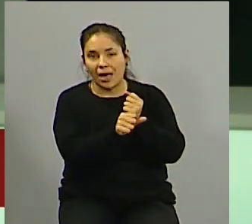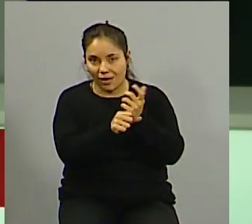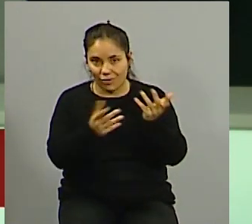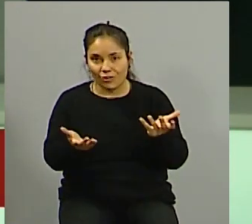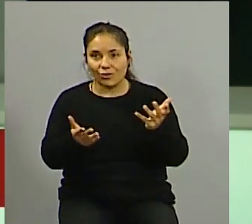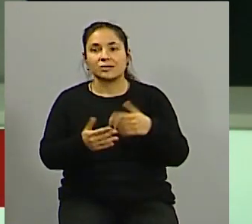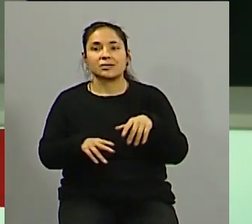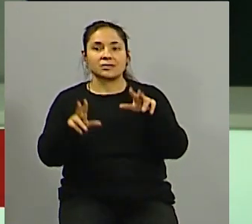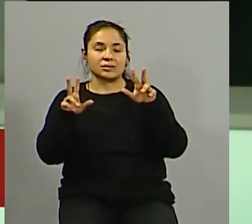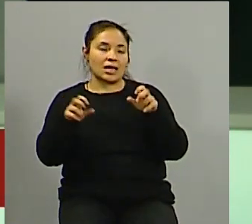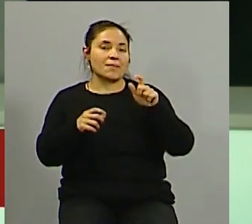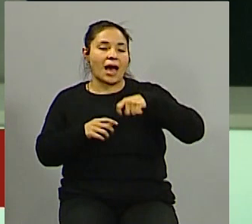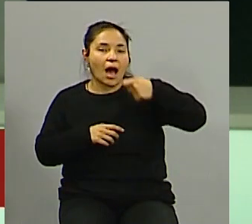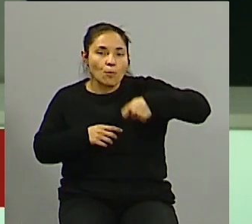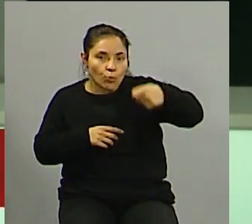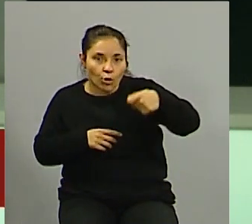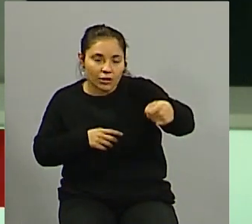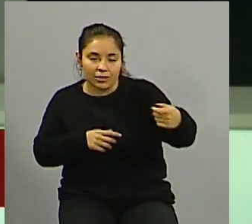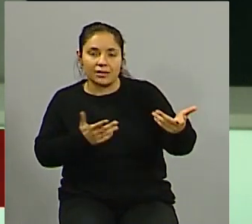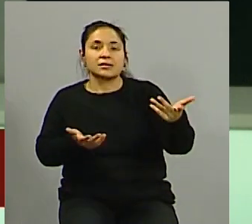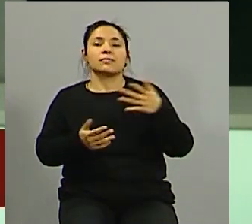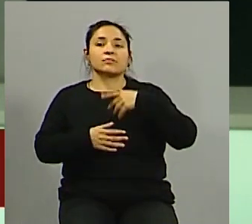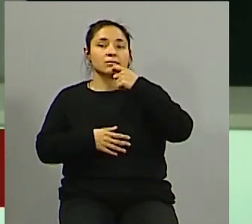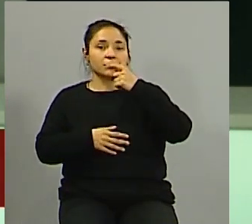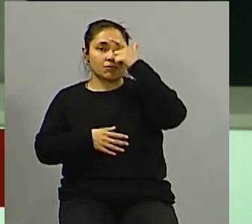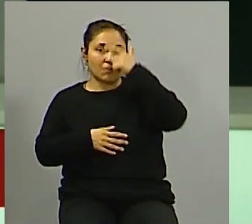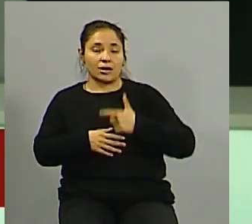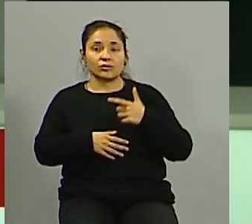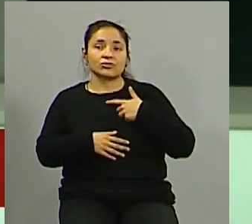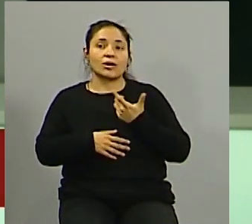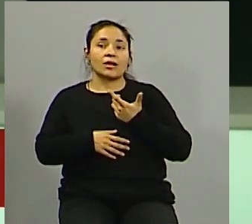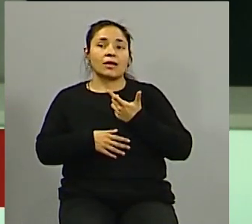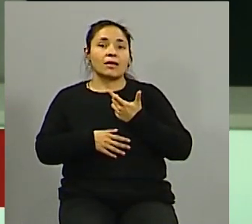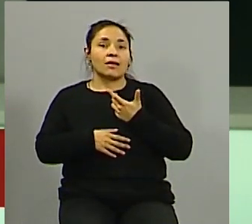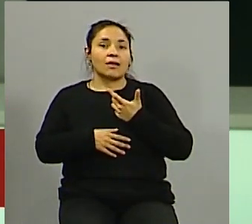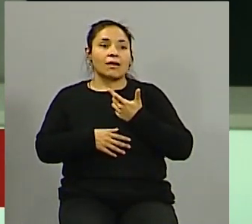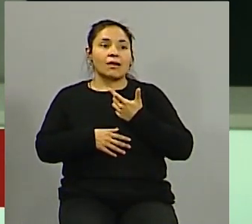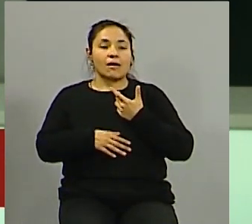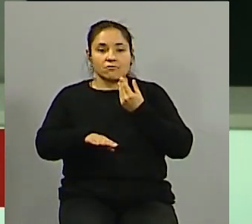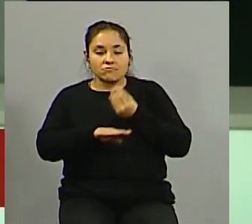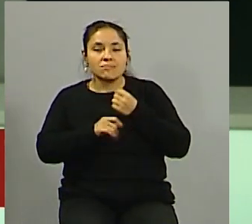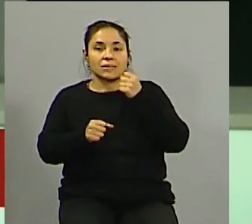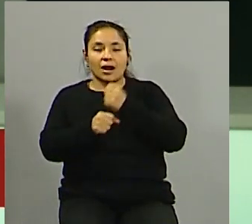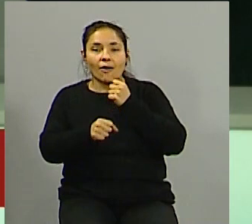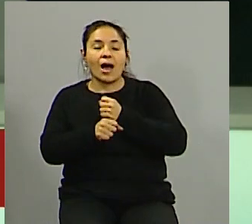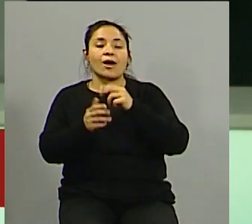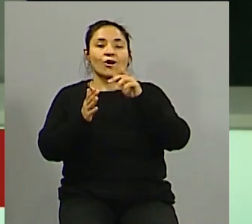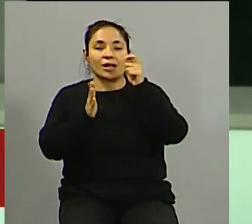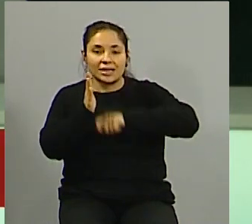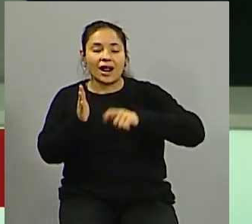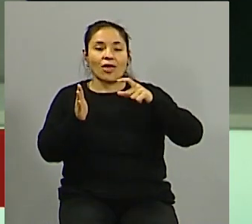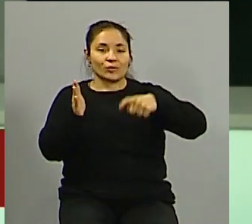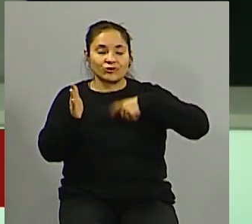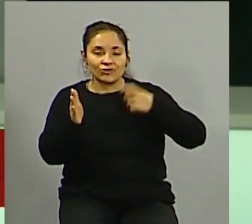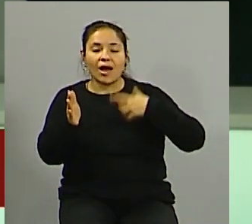términos previsionales, digamos, ¿no? Encima que una persona no tuvo que tener la suerte de tener un trabajo registrado, con obra social y